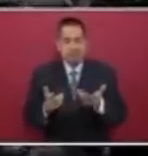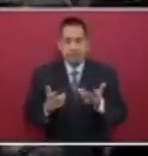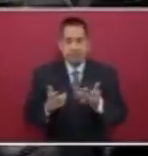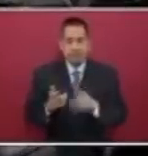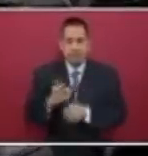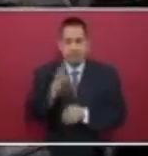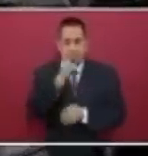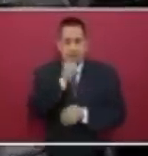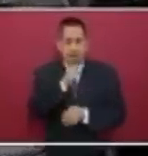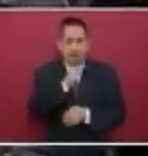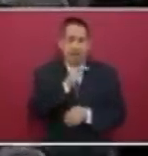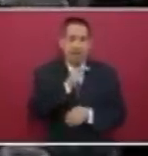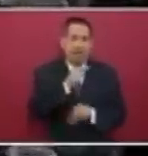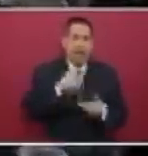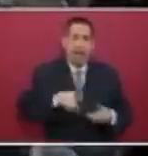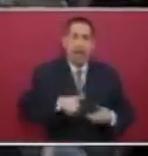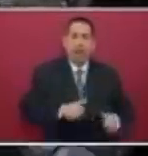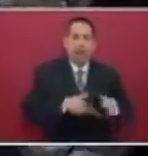guajolota